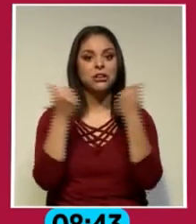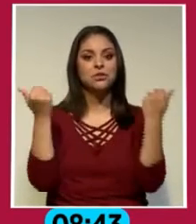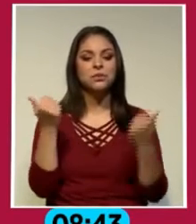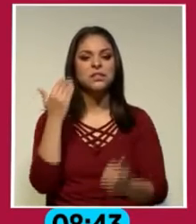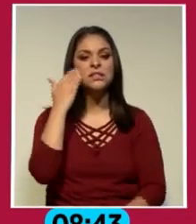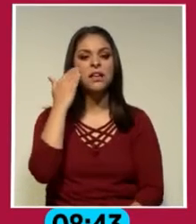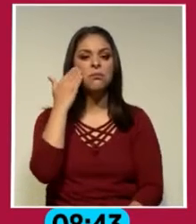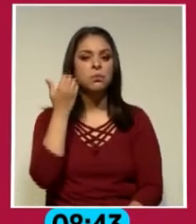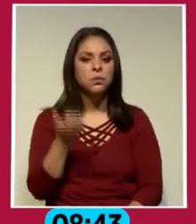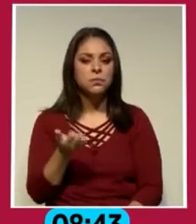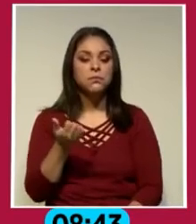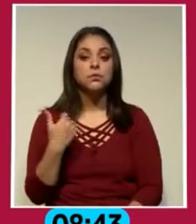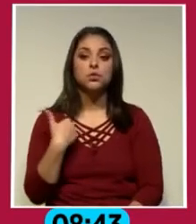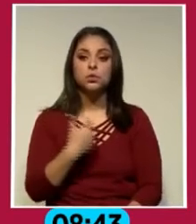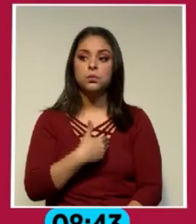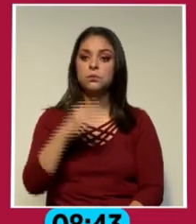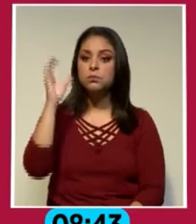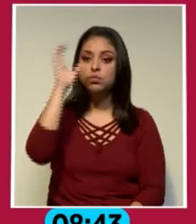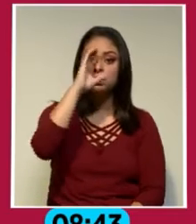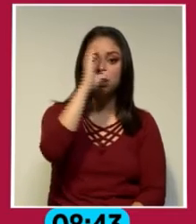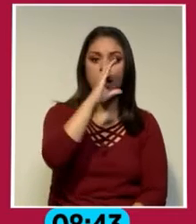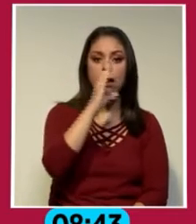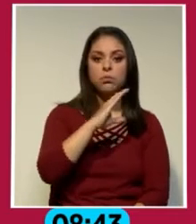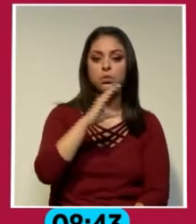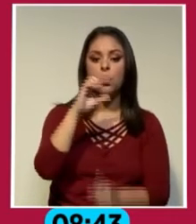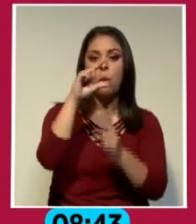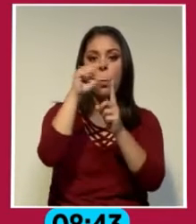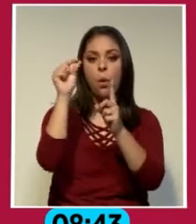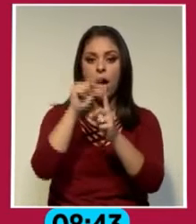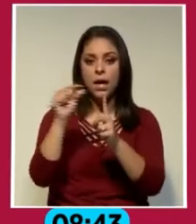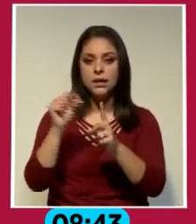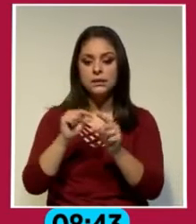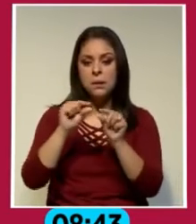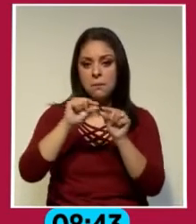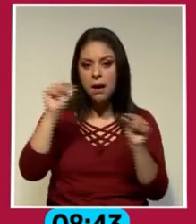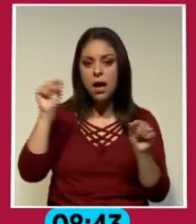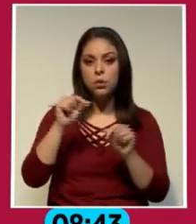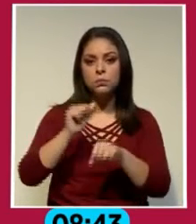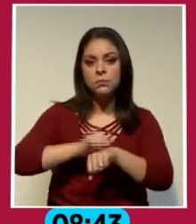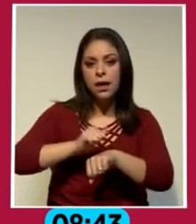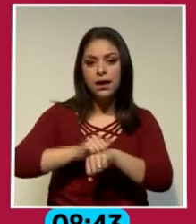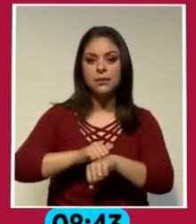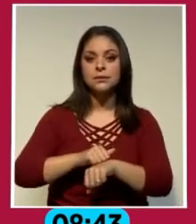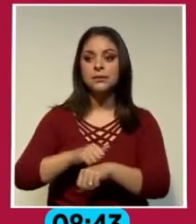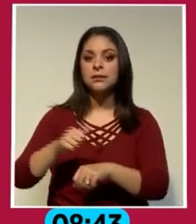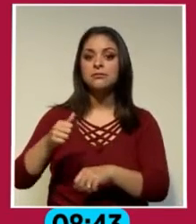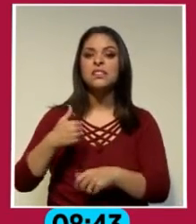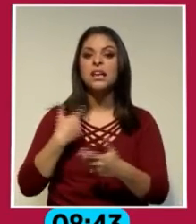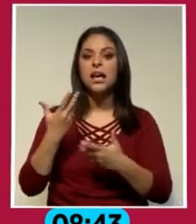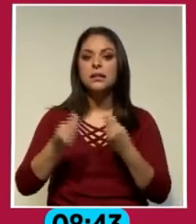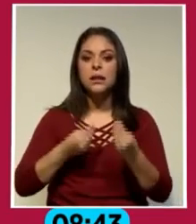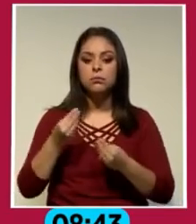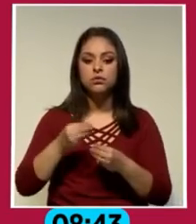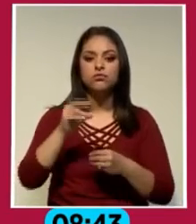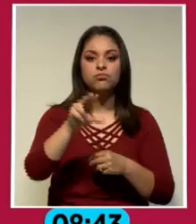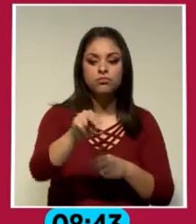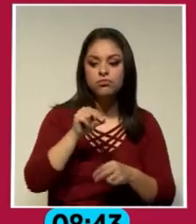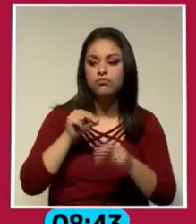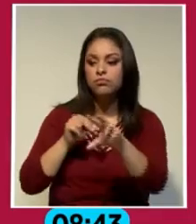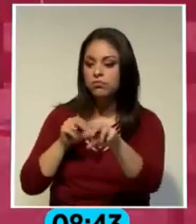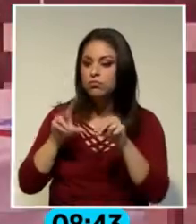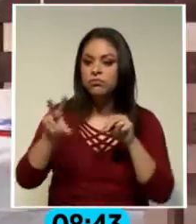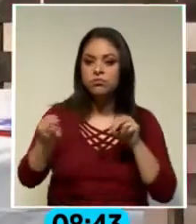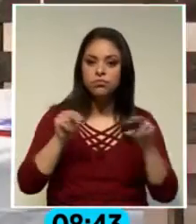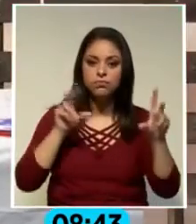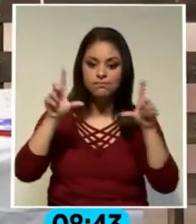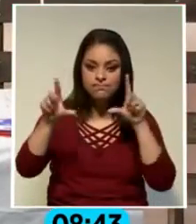es? Porque cuando nosotros buscamos hojitas y palitos y piedritas, vamos a recogerlas también con nuestros dedos y ahí trabajamos coordinación